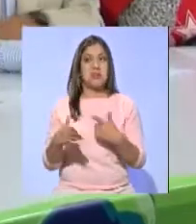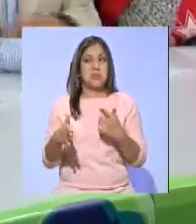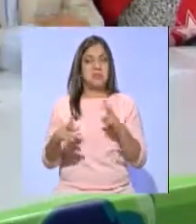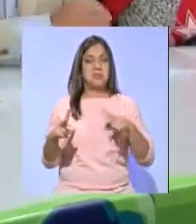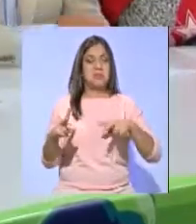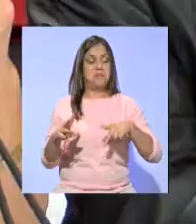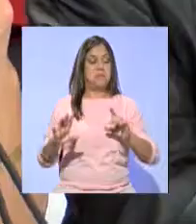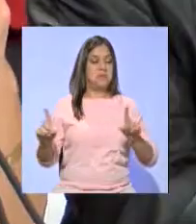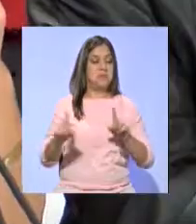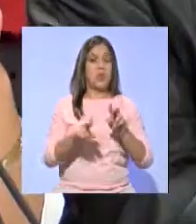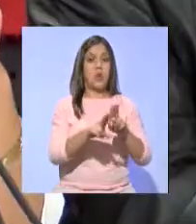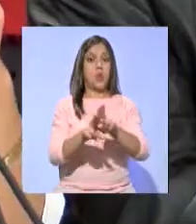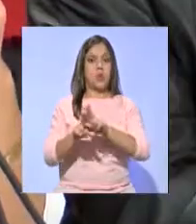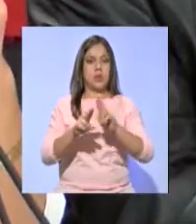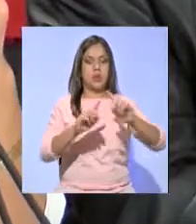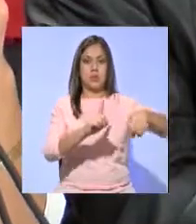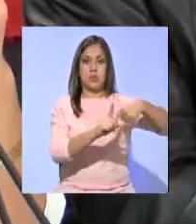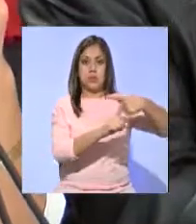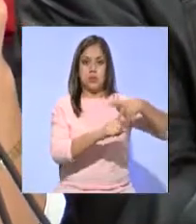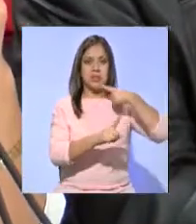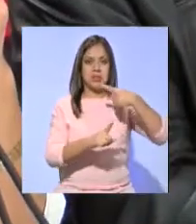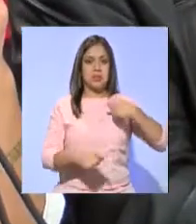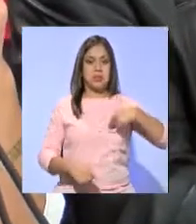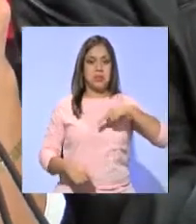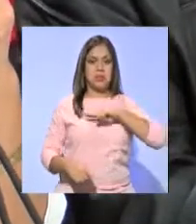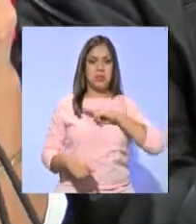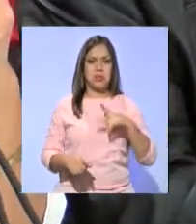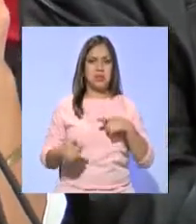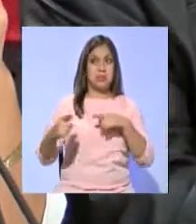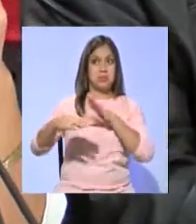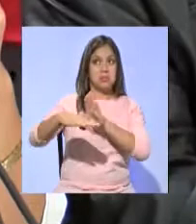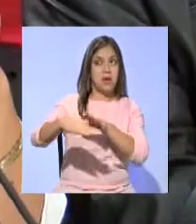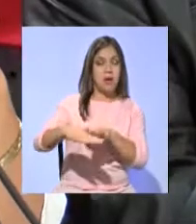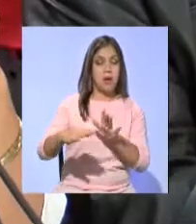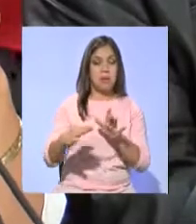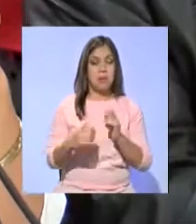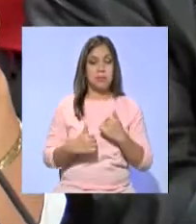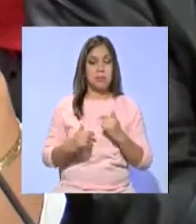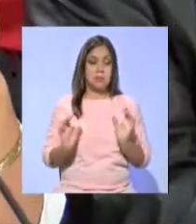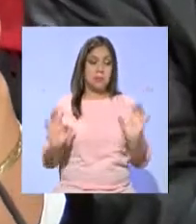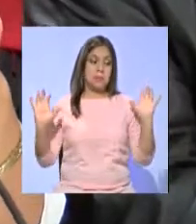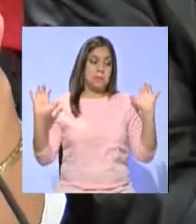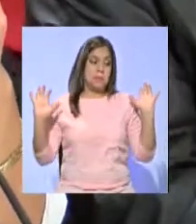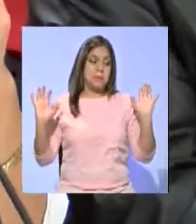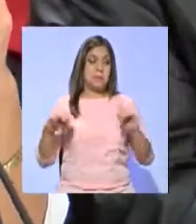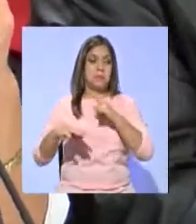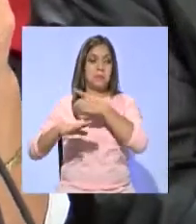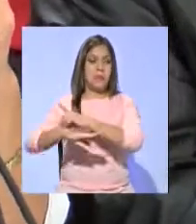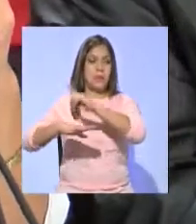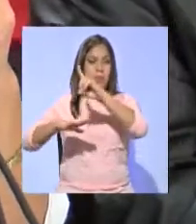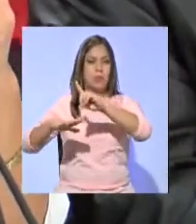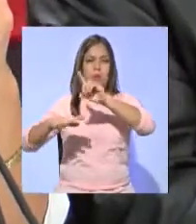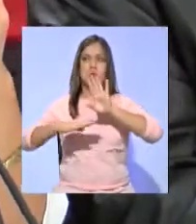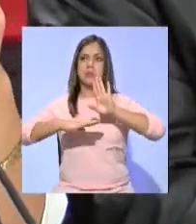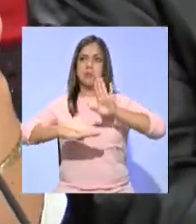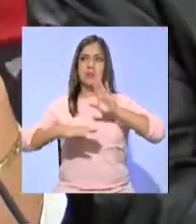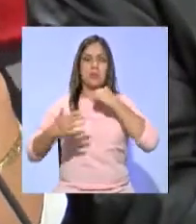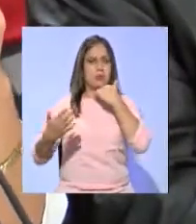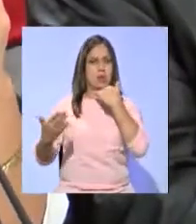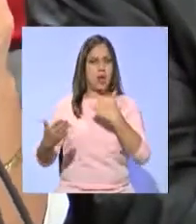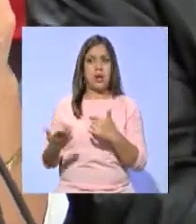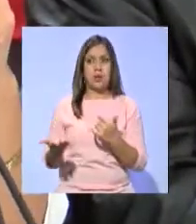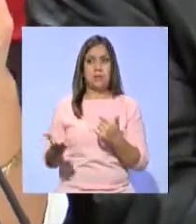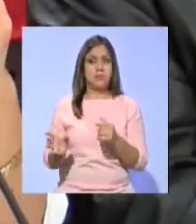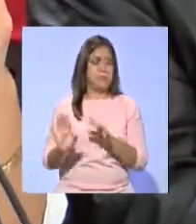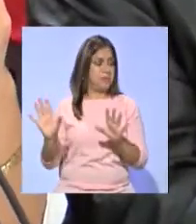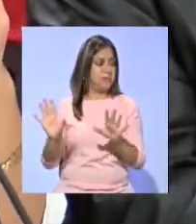Unidos Somos Más. Para nosotros no tiene ninguna validez jurídica y las personas que sean nombradas o no sean nombradas no tienen